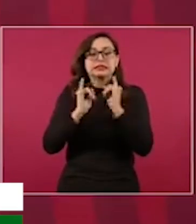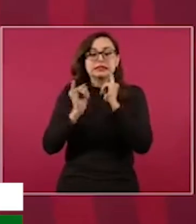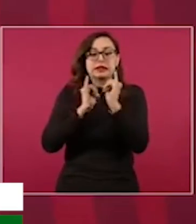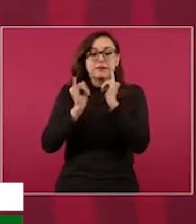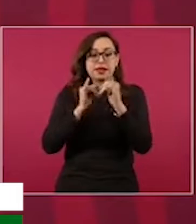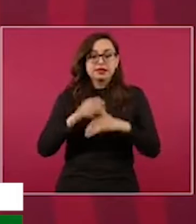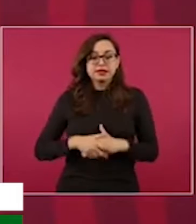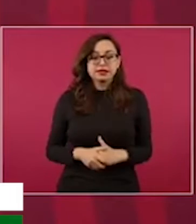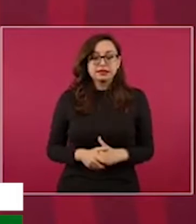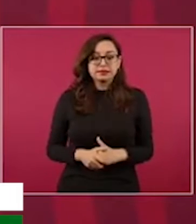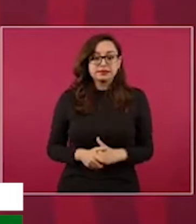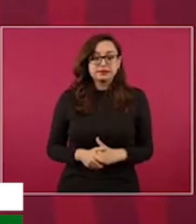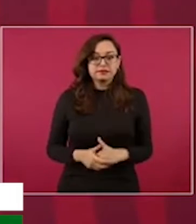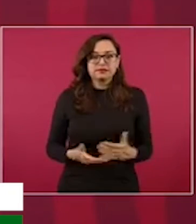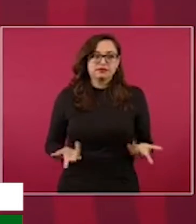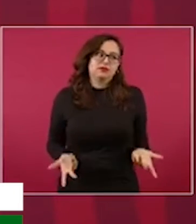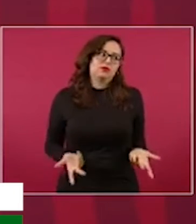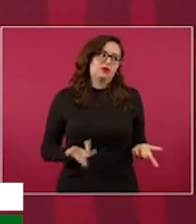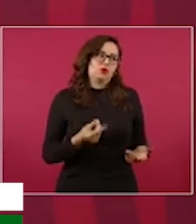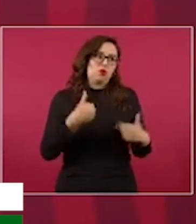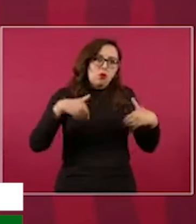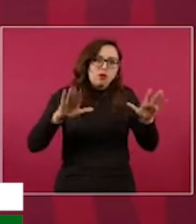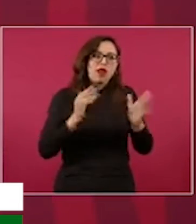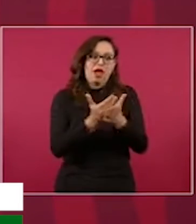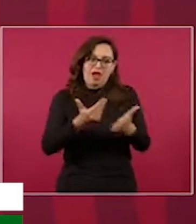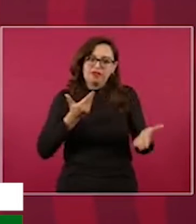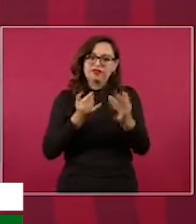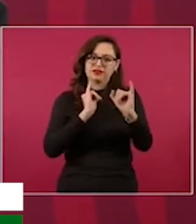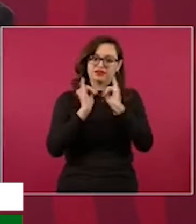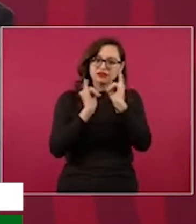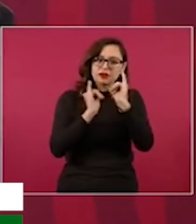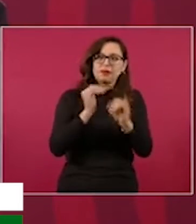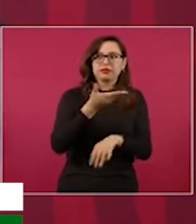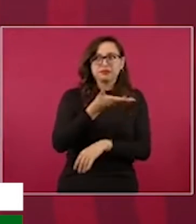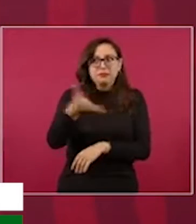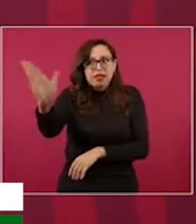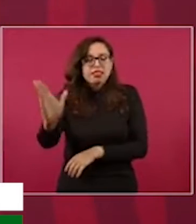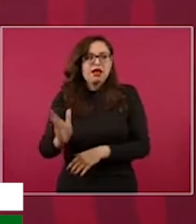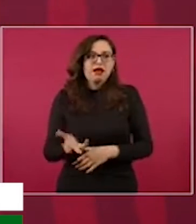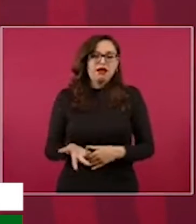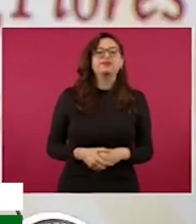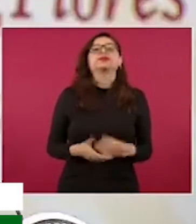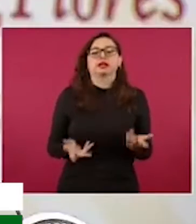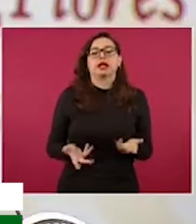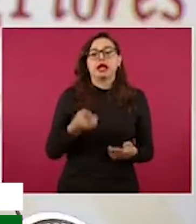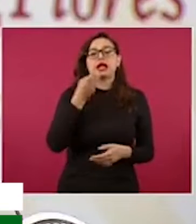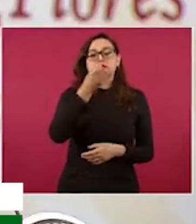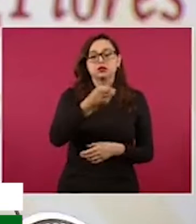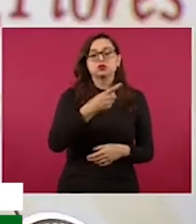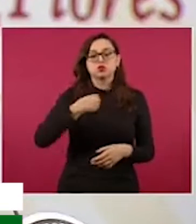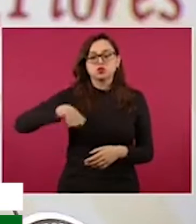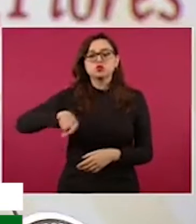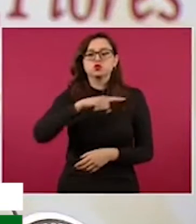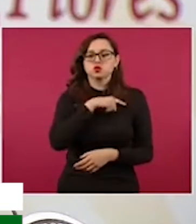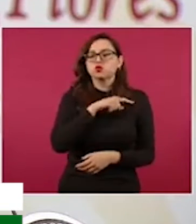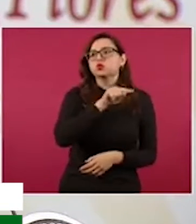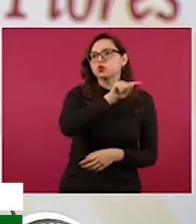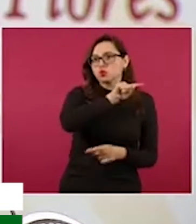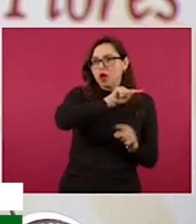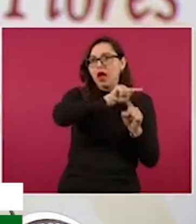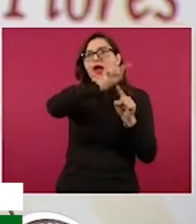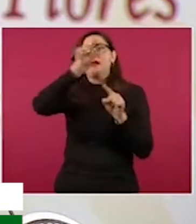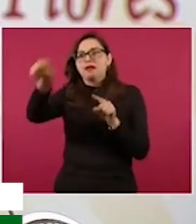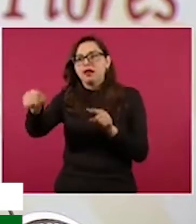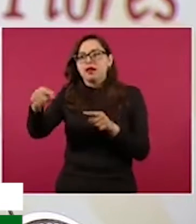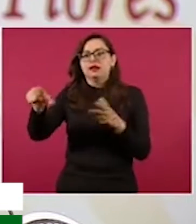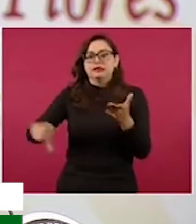para apoyar a mexicanos que asistan al Mundial de Fútbol. Entonces, vamos a instalar un Centro México donde estamos muy diversas